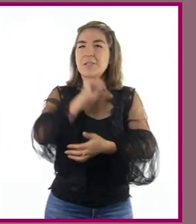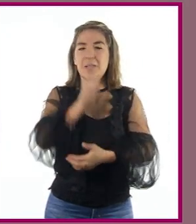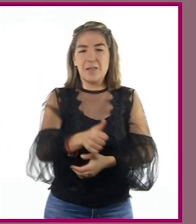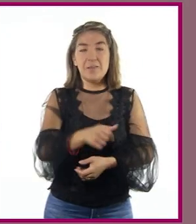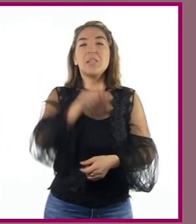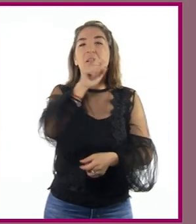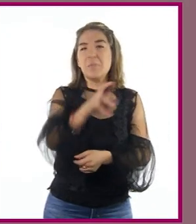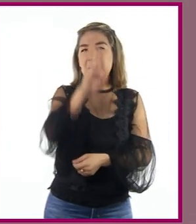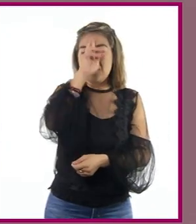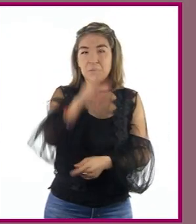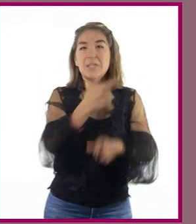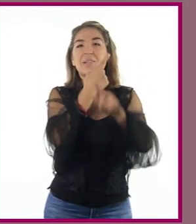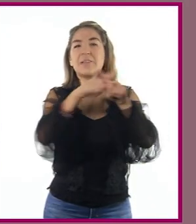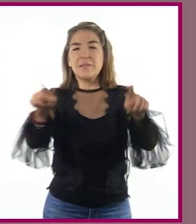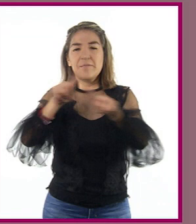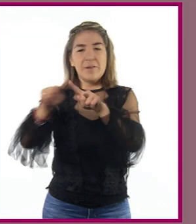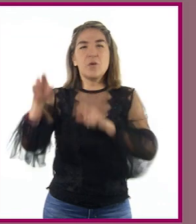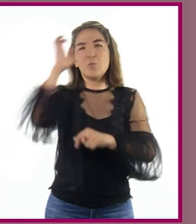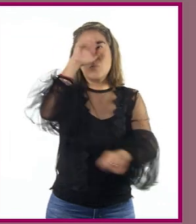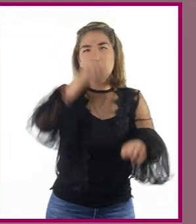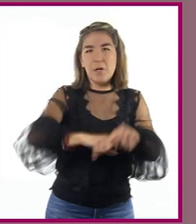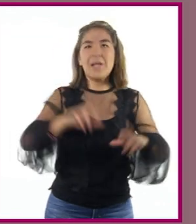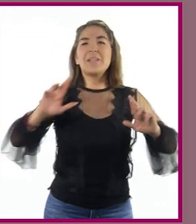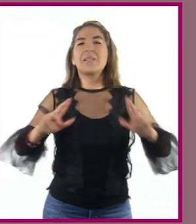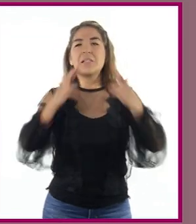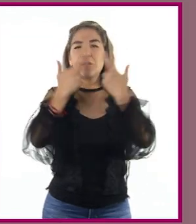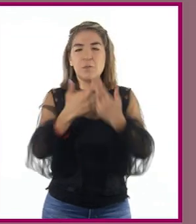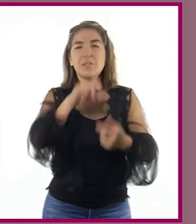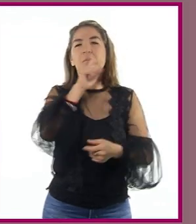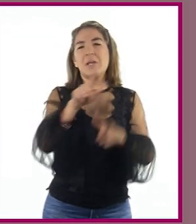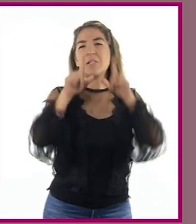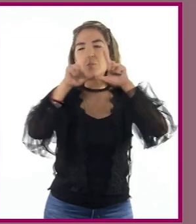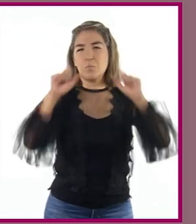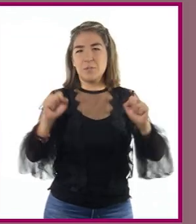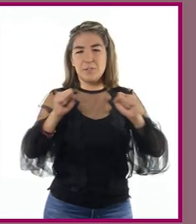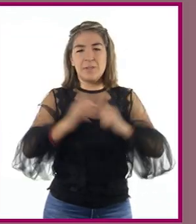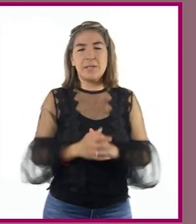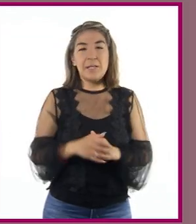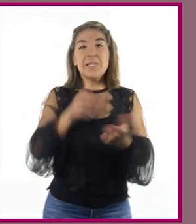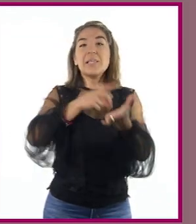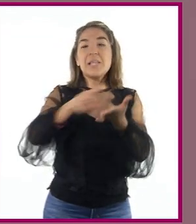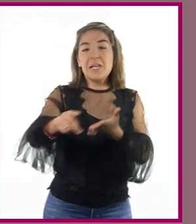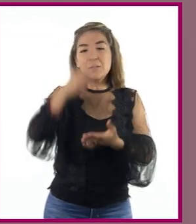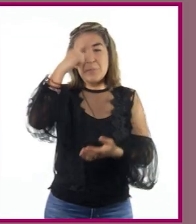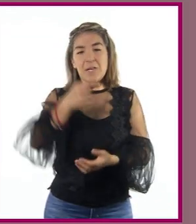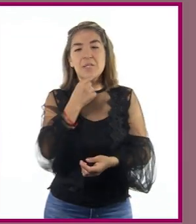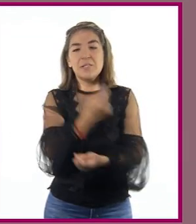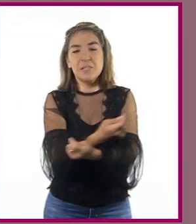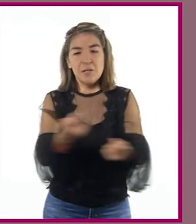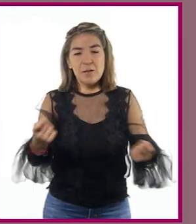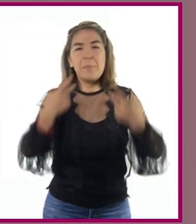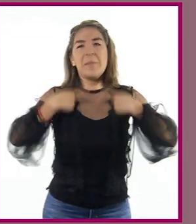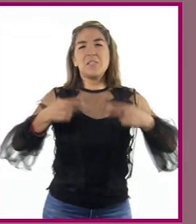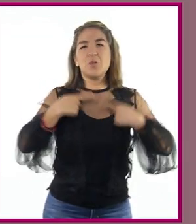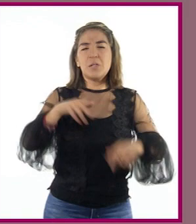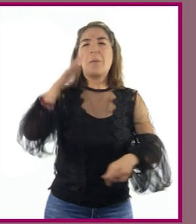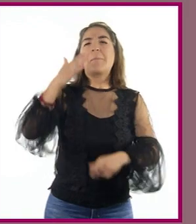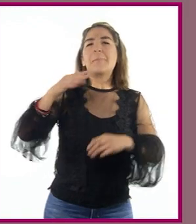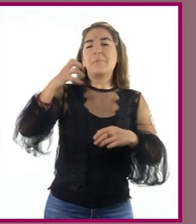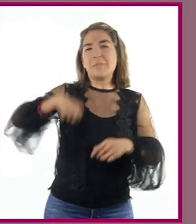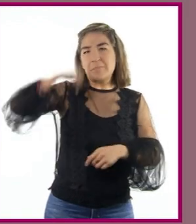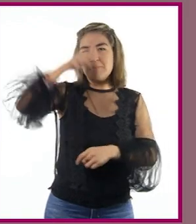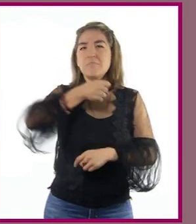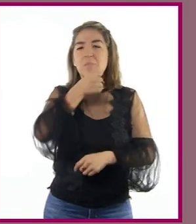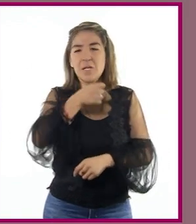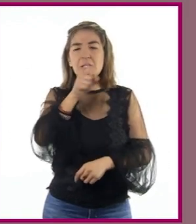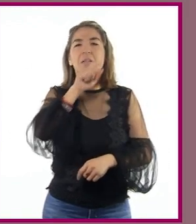así como el respeto de la diversidad cultural, religiosa y lingüística, y derechos del niño, personas mayores y a la